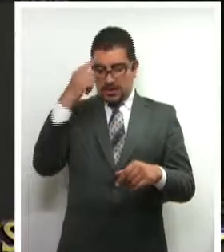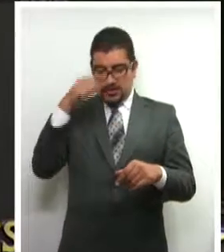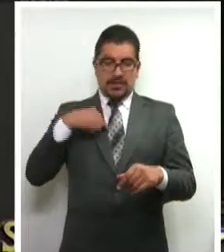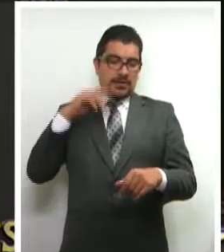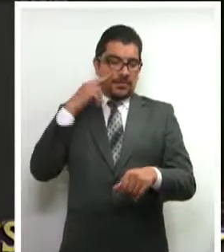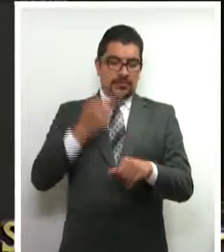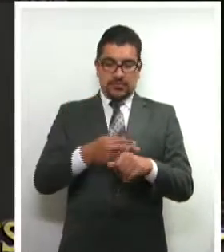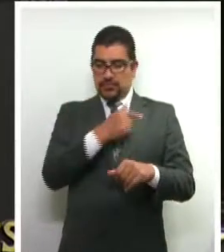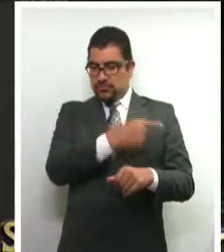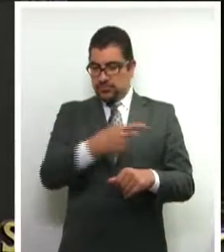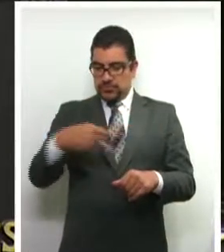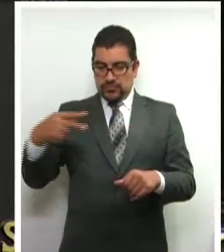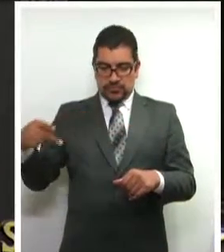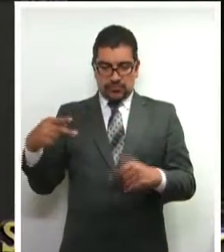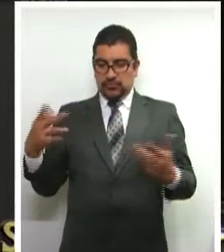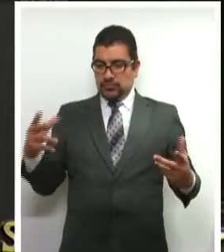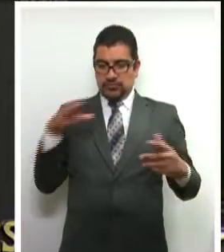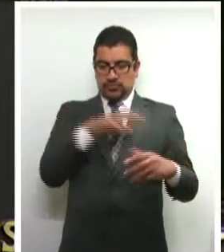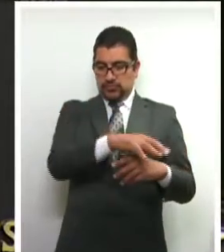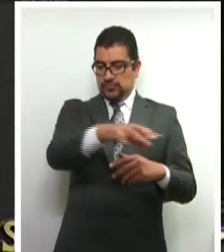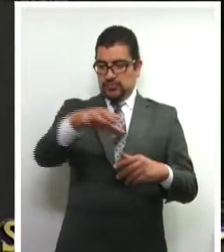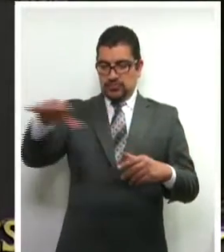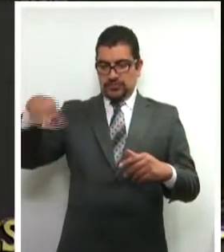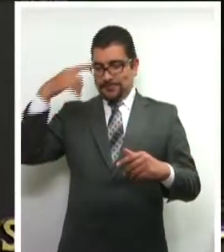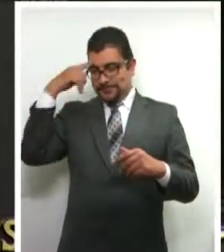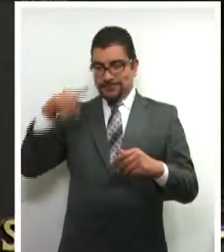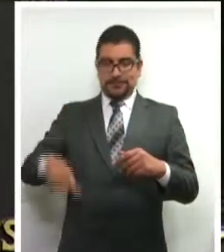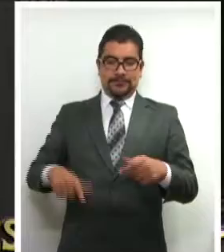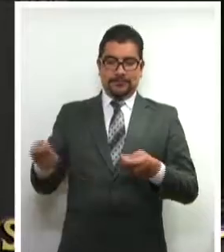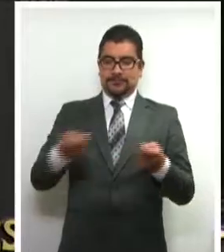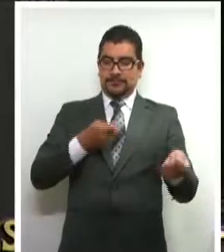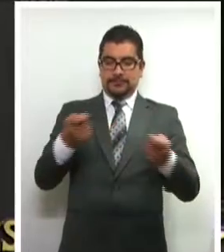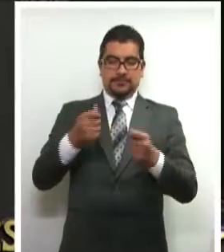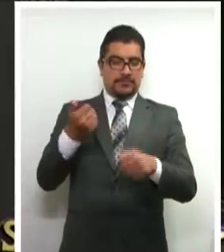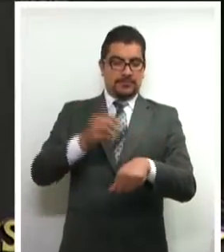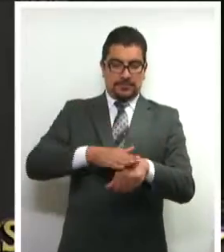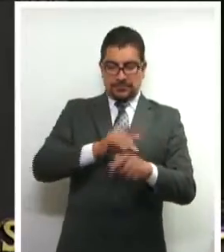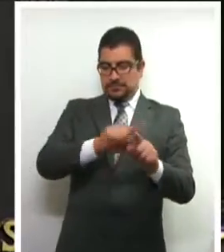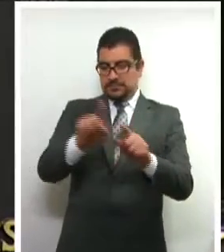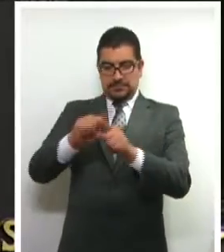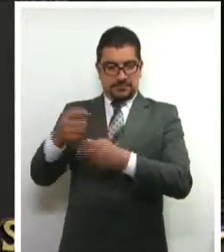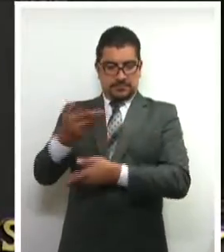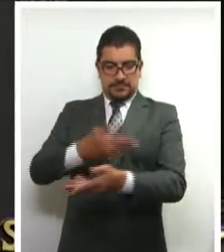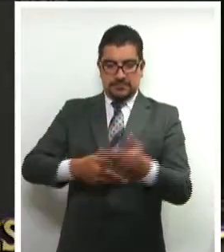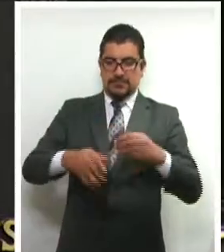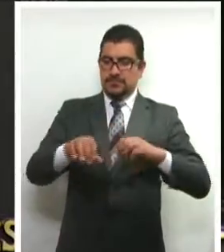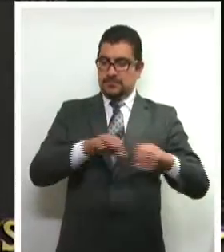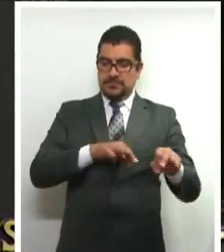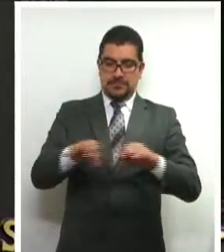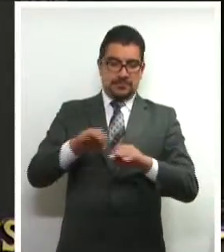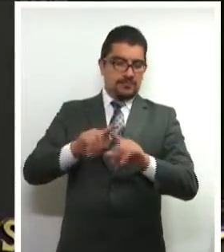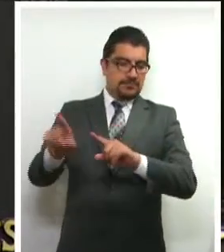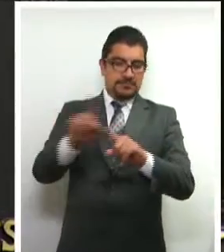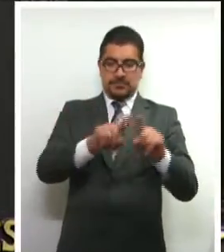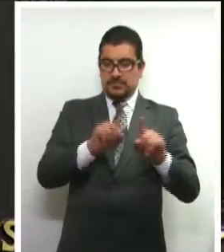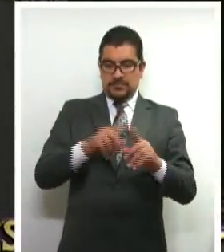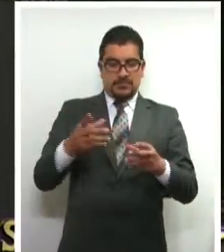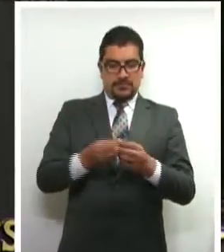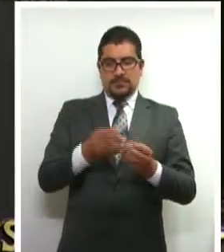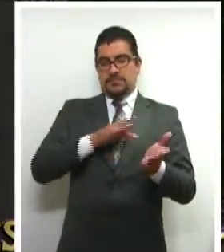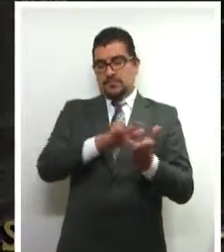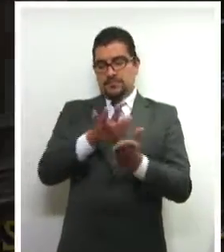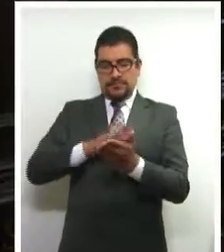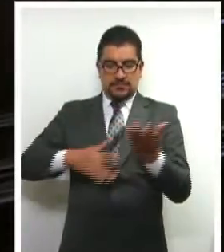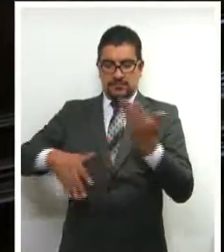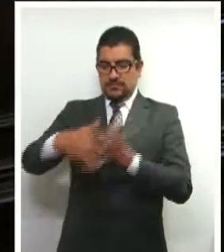sus respectivas jurisdicciones en materia de gobierno, administración, asuntos jurídicos, obras, servicios, desarrollo urbano, rural y